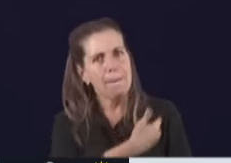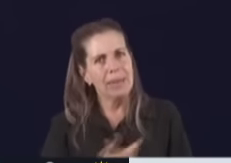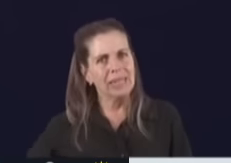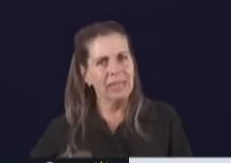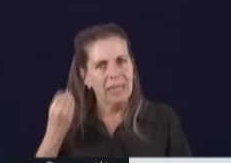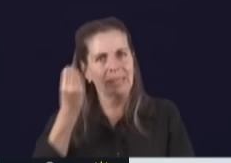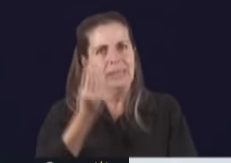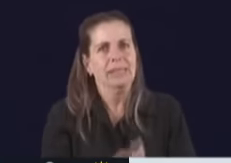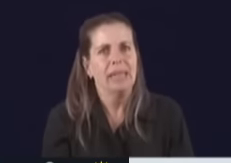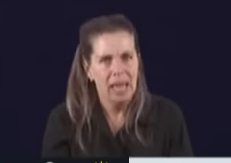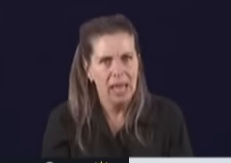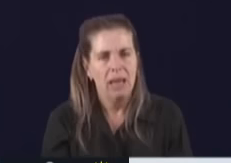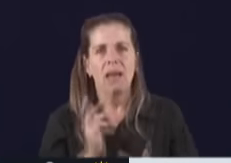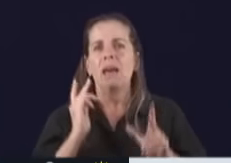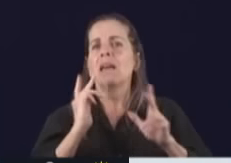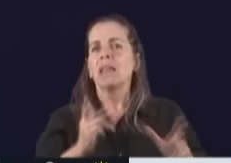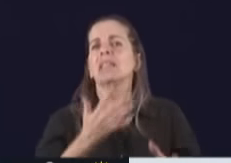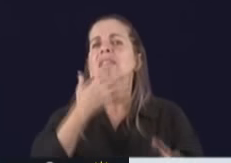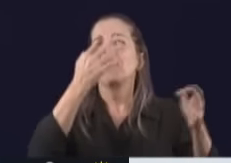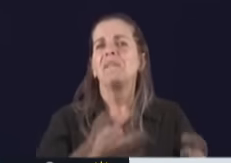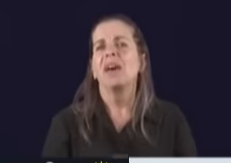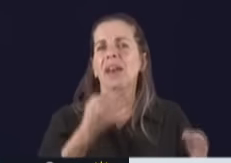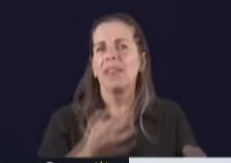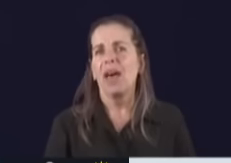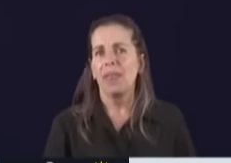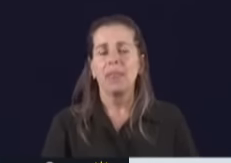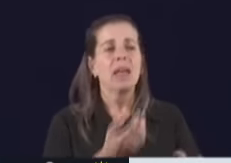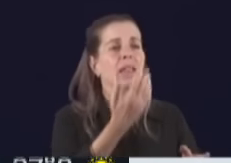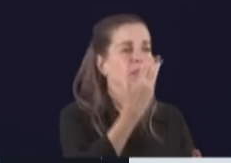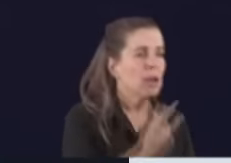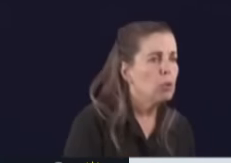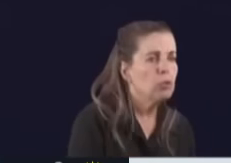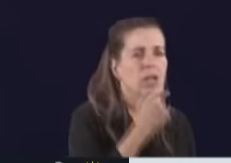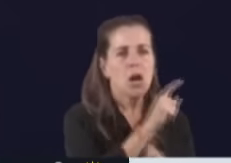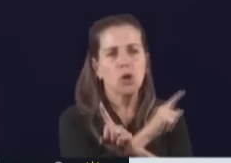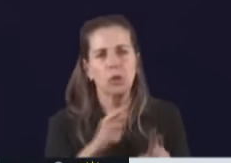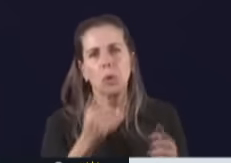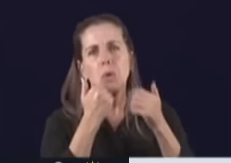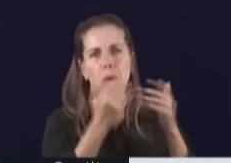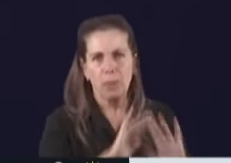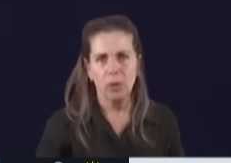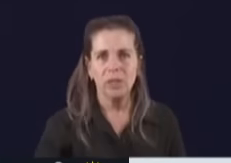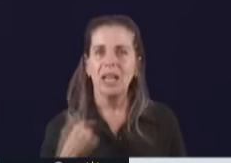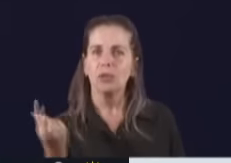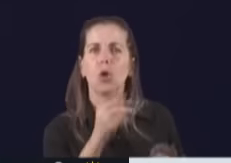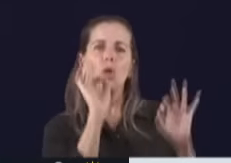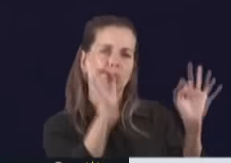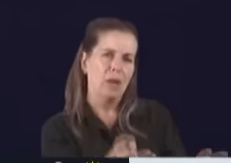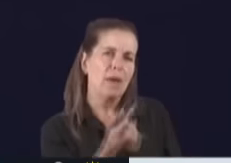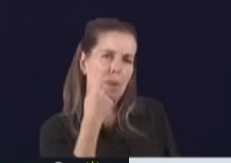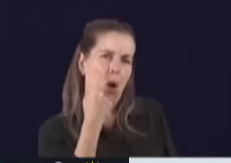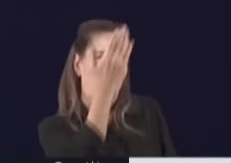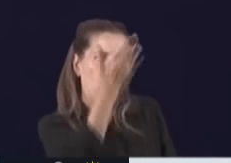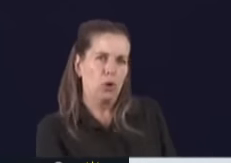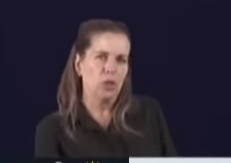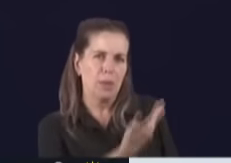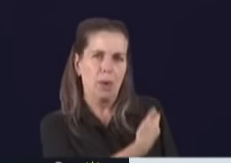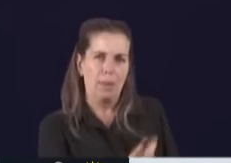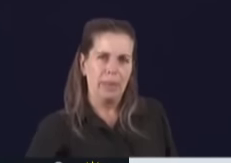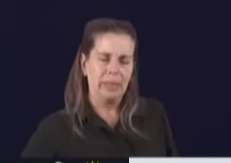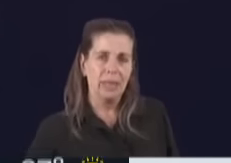verdad incómoda a una mentira confortable. Eso me parece que ya todos somos conscientes de ello. Un presidente que asume